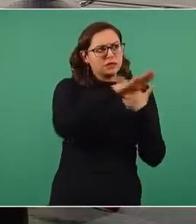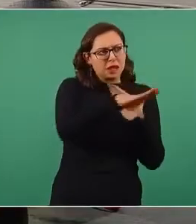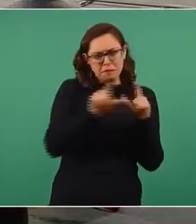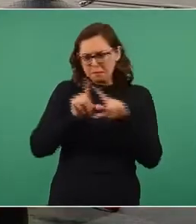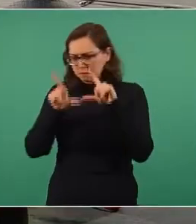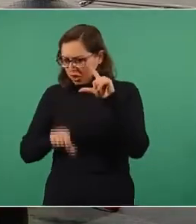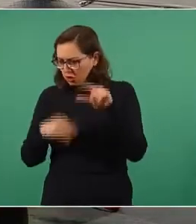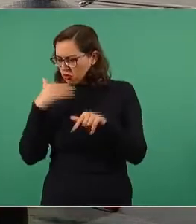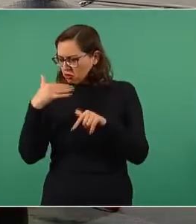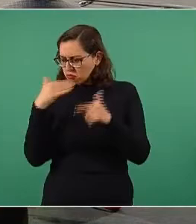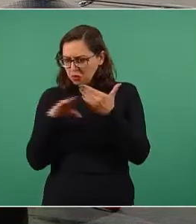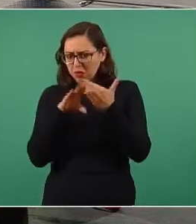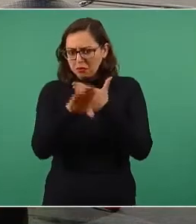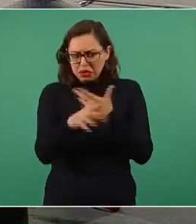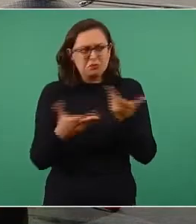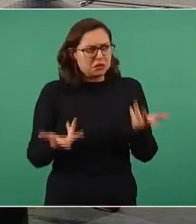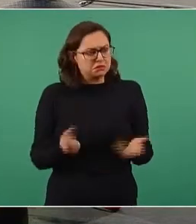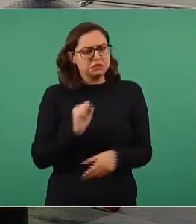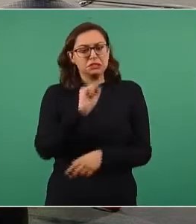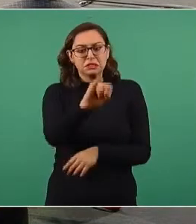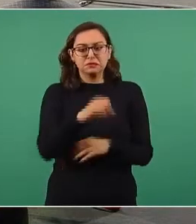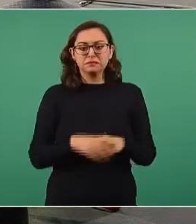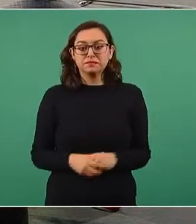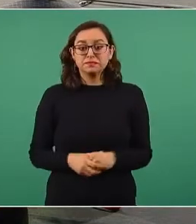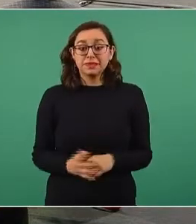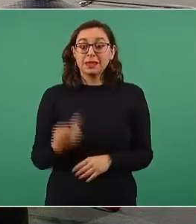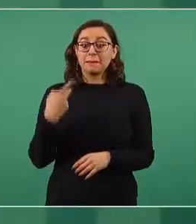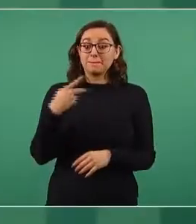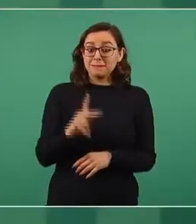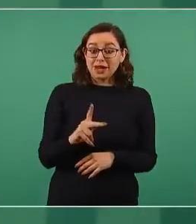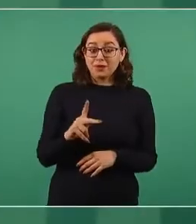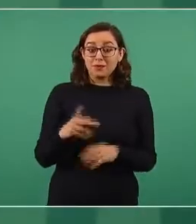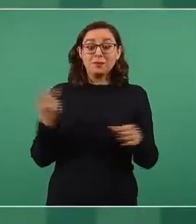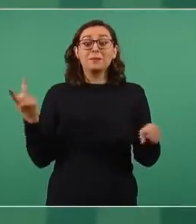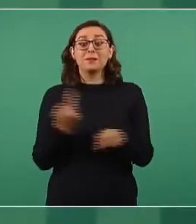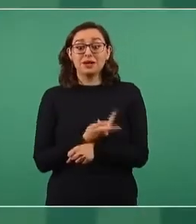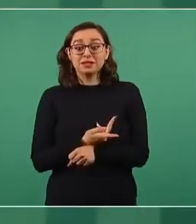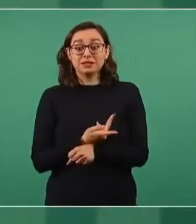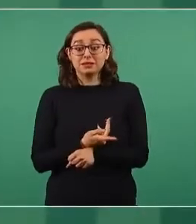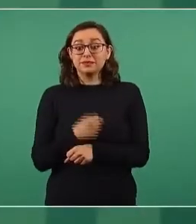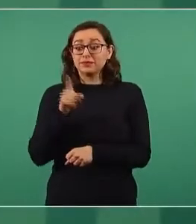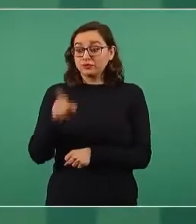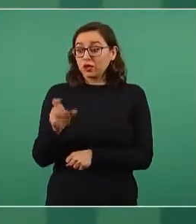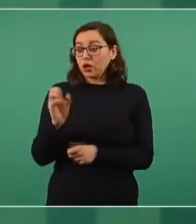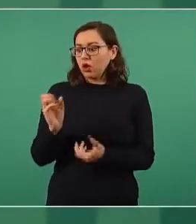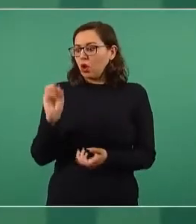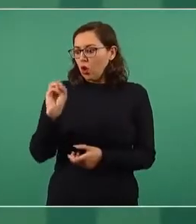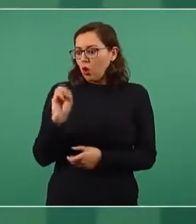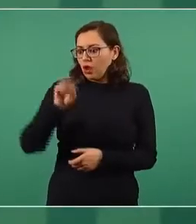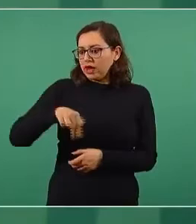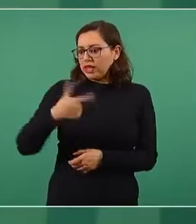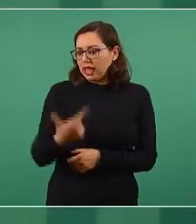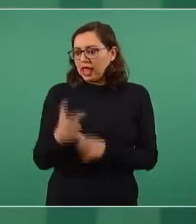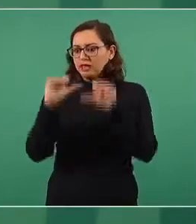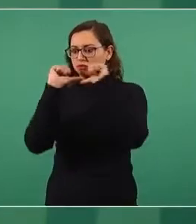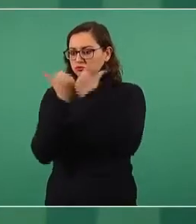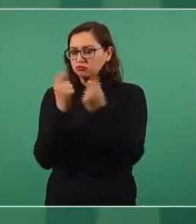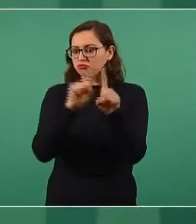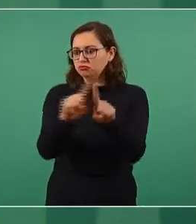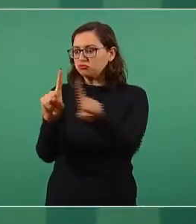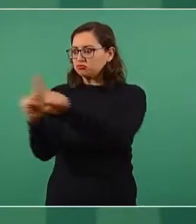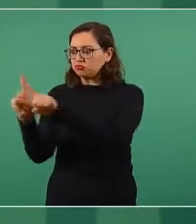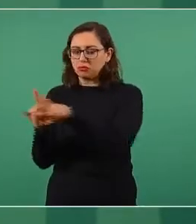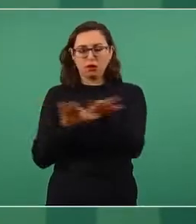México a esas organizaciones? Bueno, pues hay muchas organizaciones que tienen actividades muy importantes. Aquí lo que está planteando la